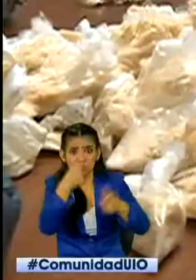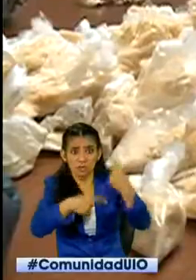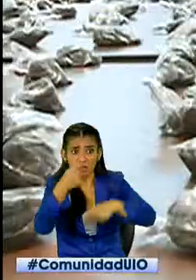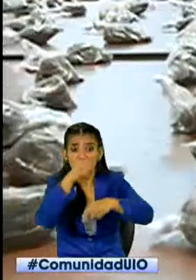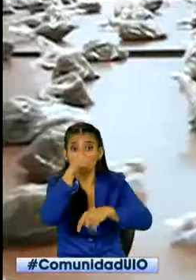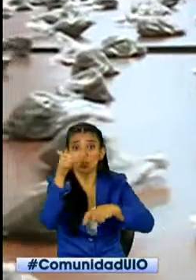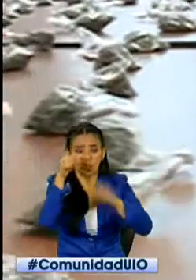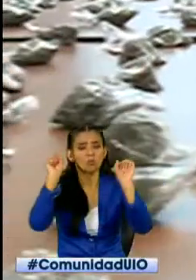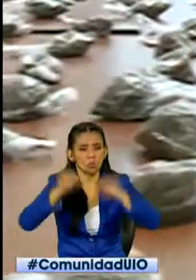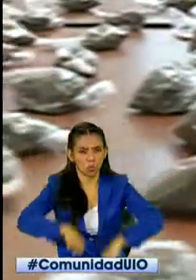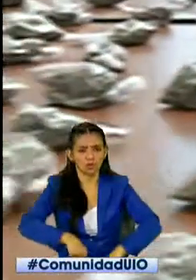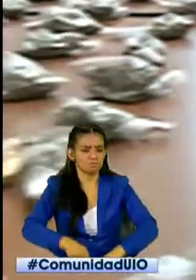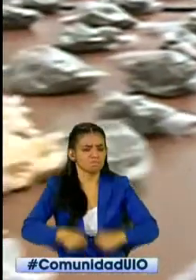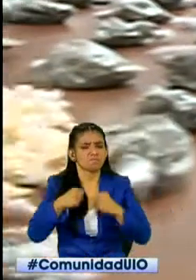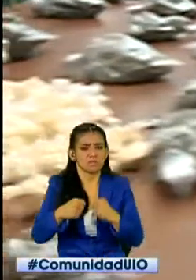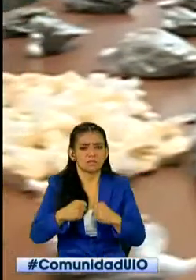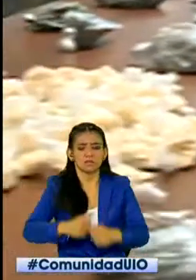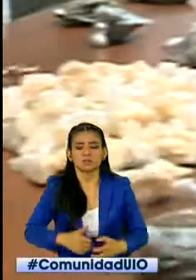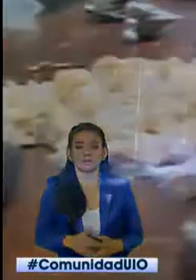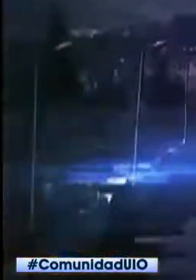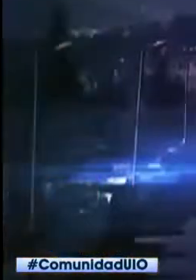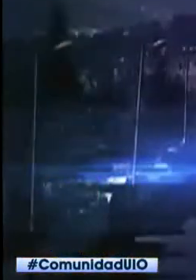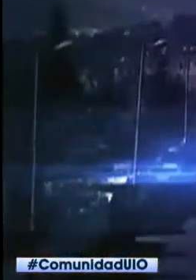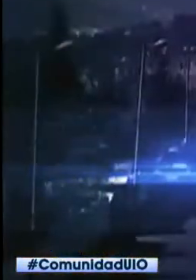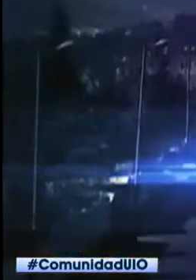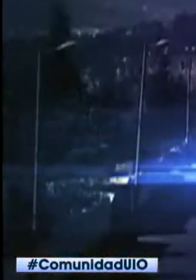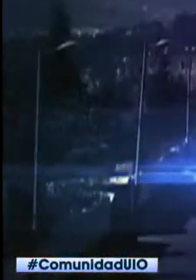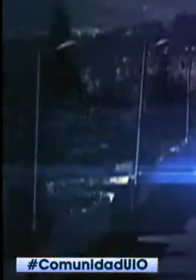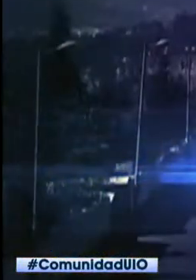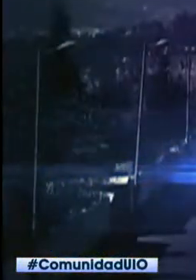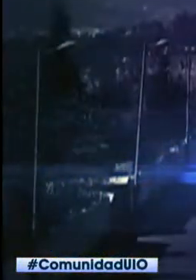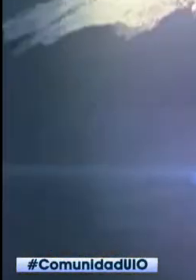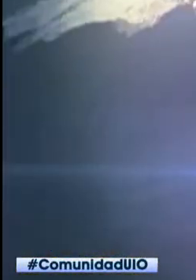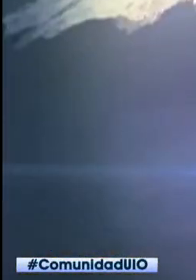microtraficantes. Informó Javier Gallo.